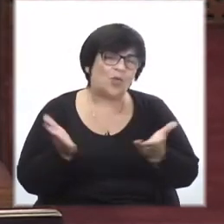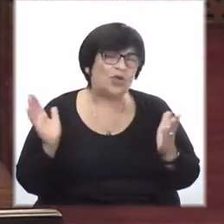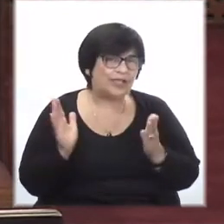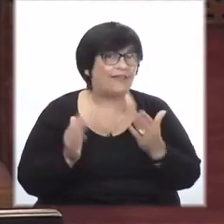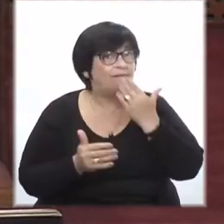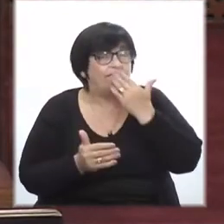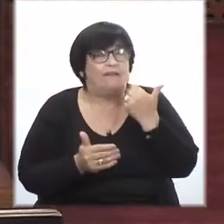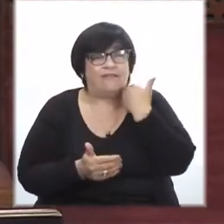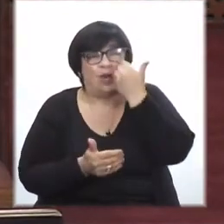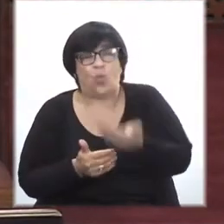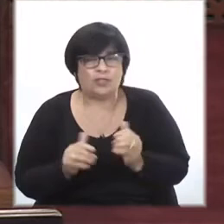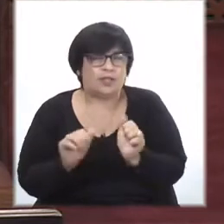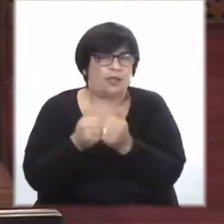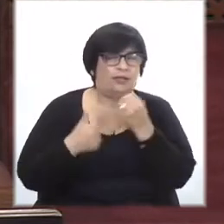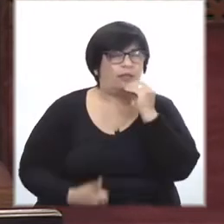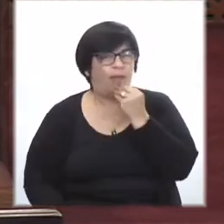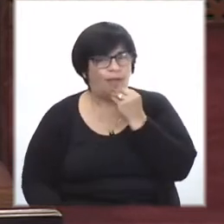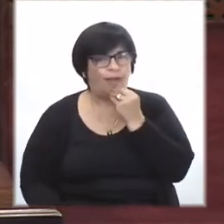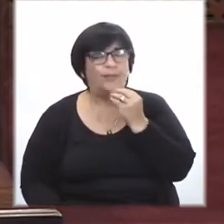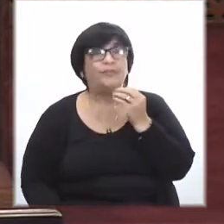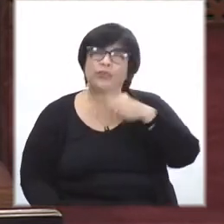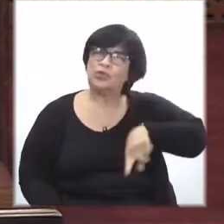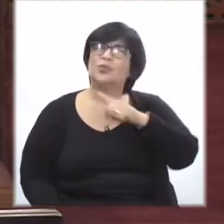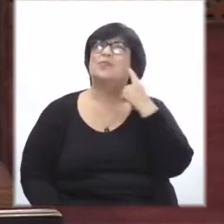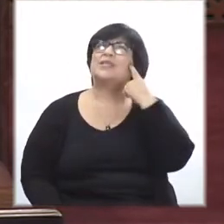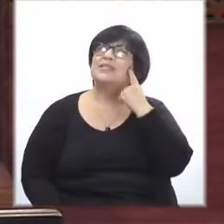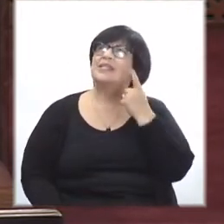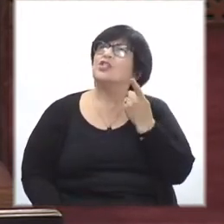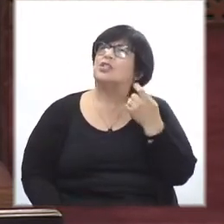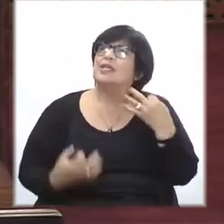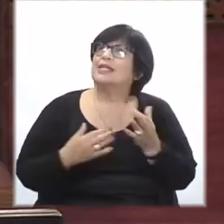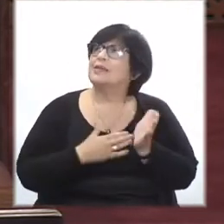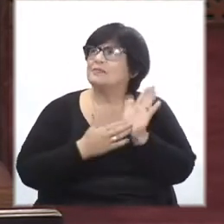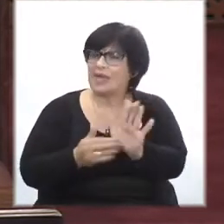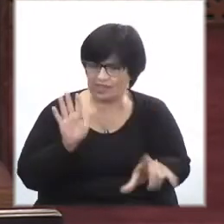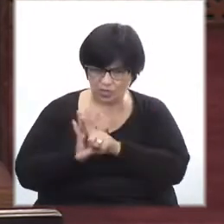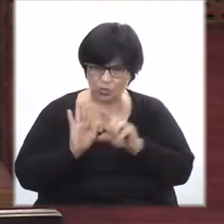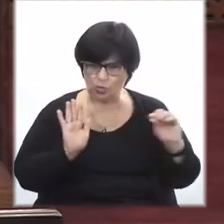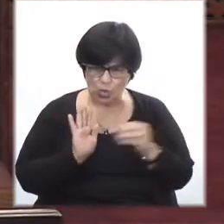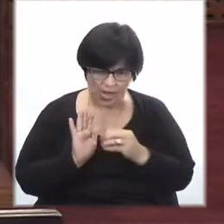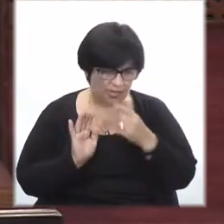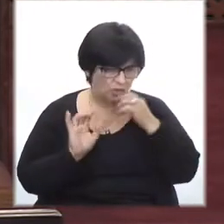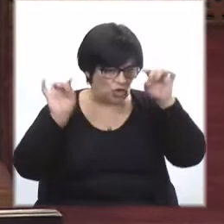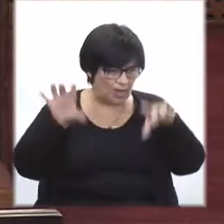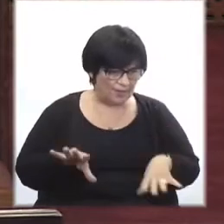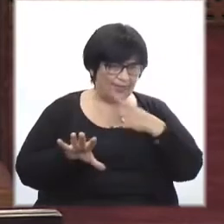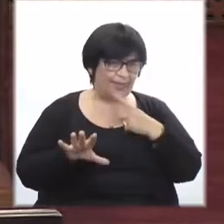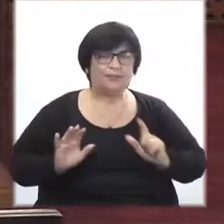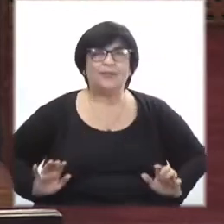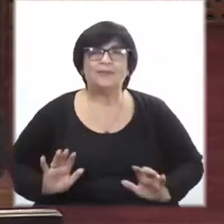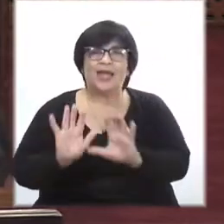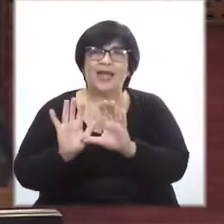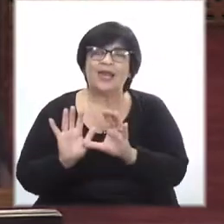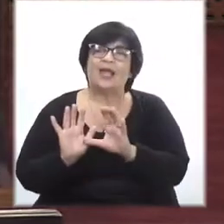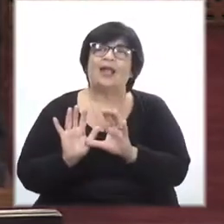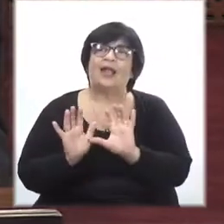escandalosas pasen inadvertidas. Nos preguntamos entonces qué seguridad jurídica ataca el proyecto aprobado cuando solo pretende un ordenamiento de las tierras a